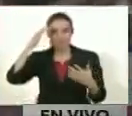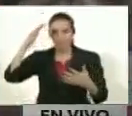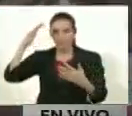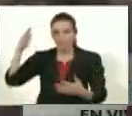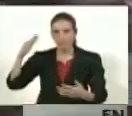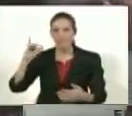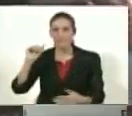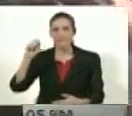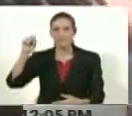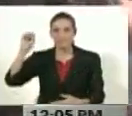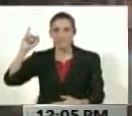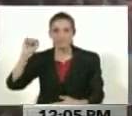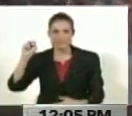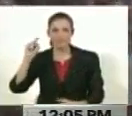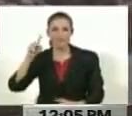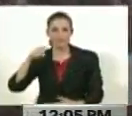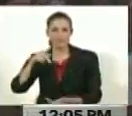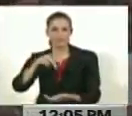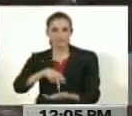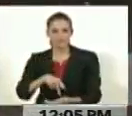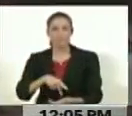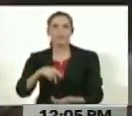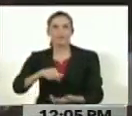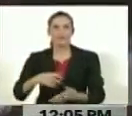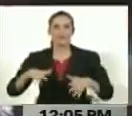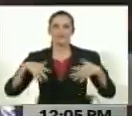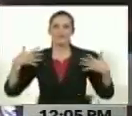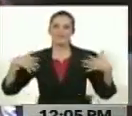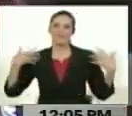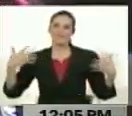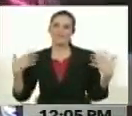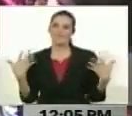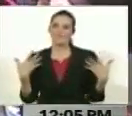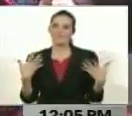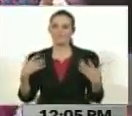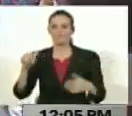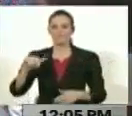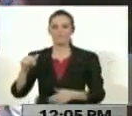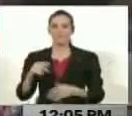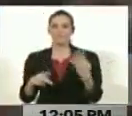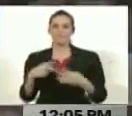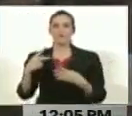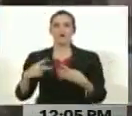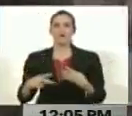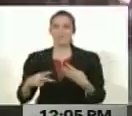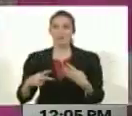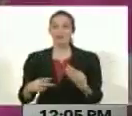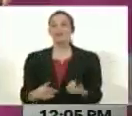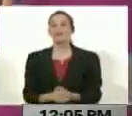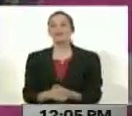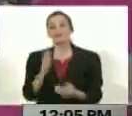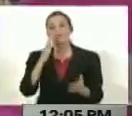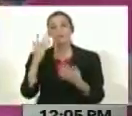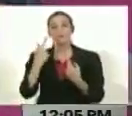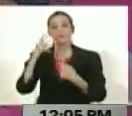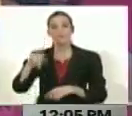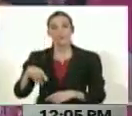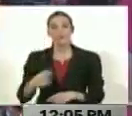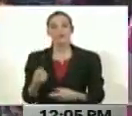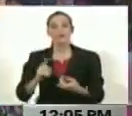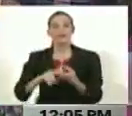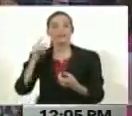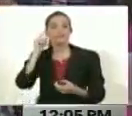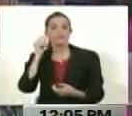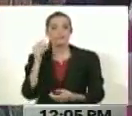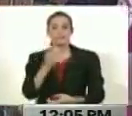Isis Ochoa, quien también viene a disfrutar de este programa. Al lado vemos a la combatiente Cilia